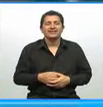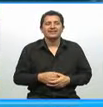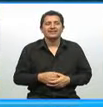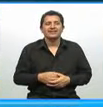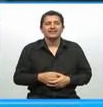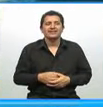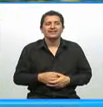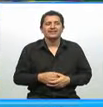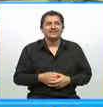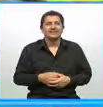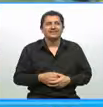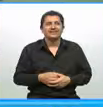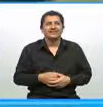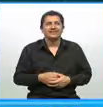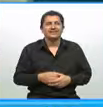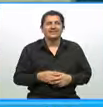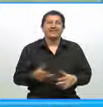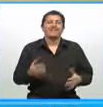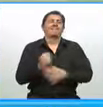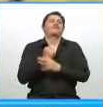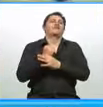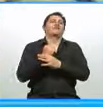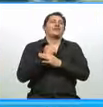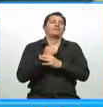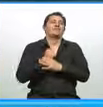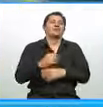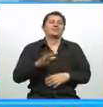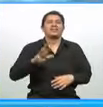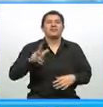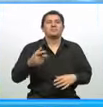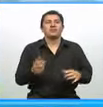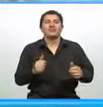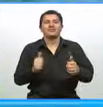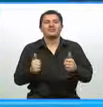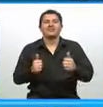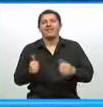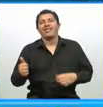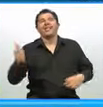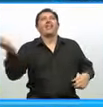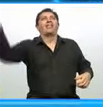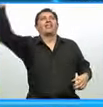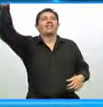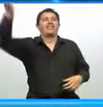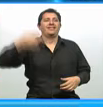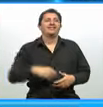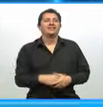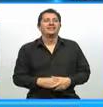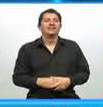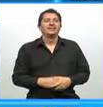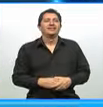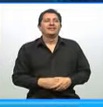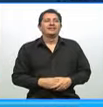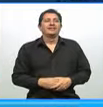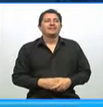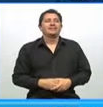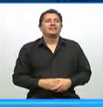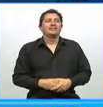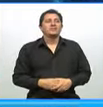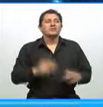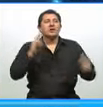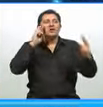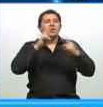Ahí está. Tenemos que terminar con esto, señores, con estilo, realmente. Bueno, compañeros,